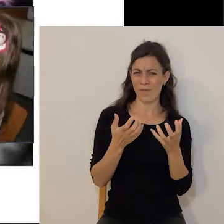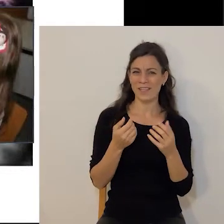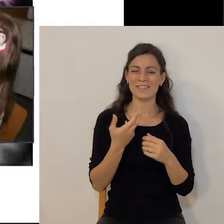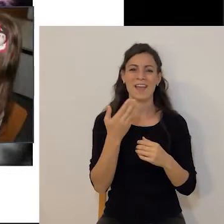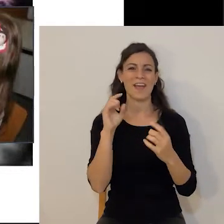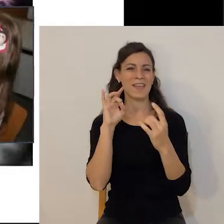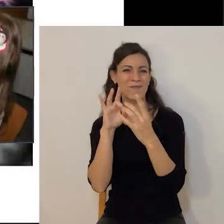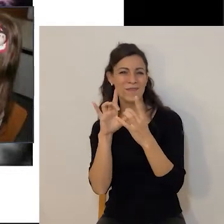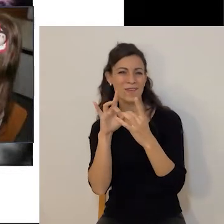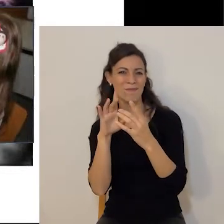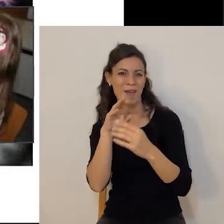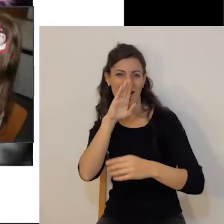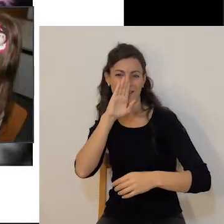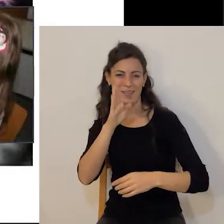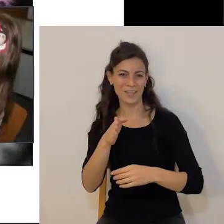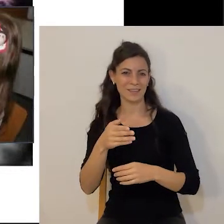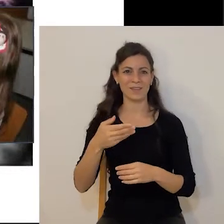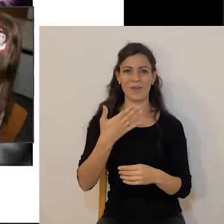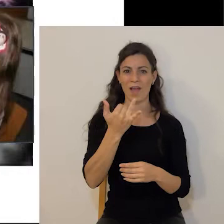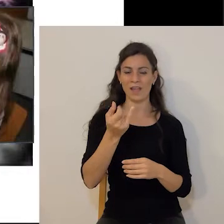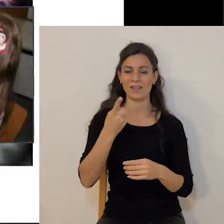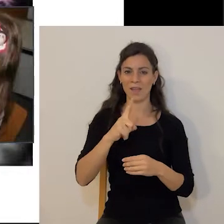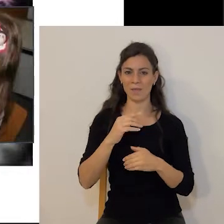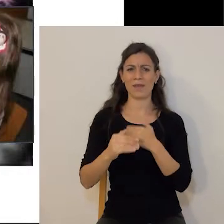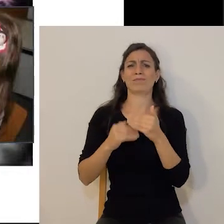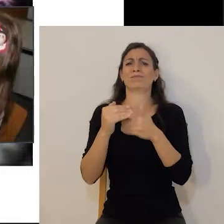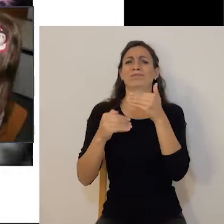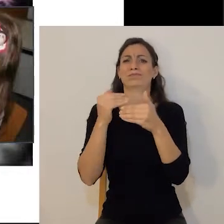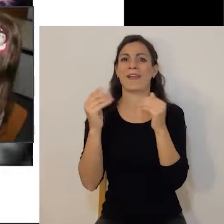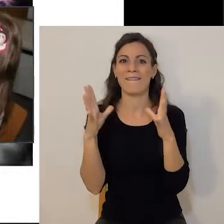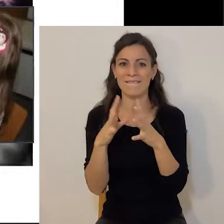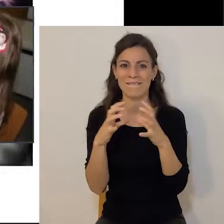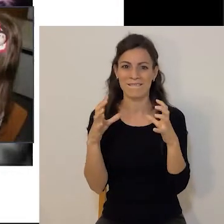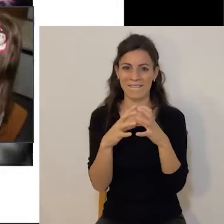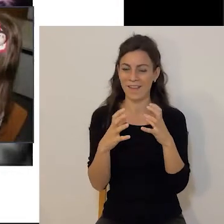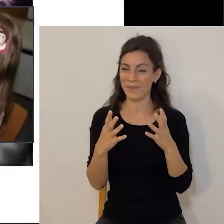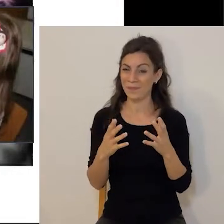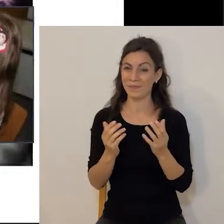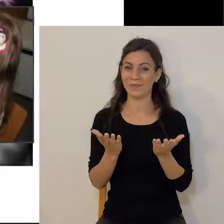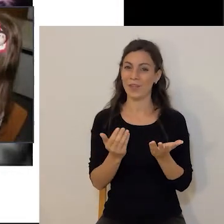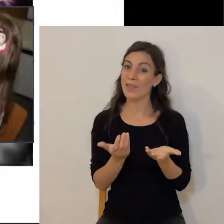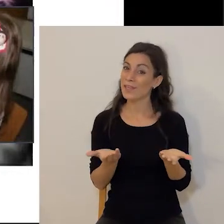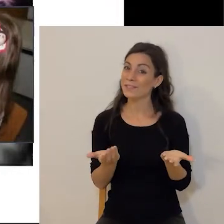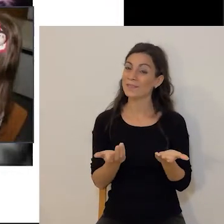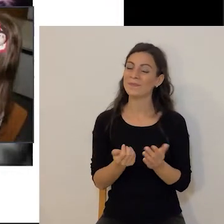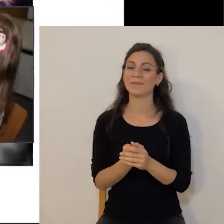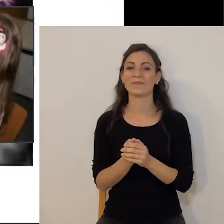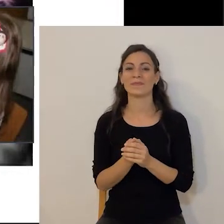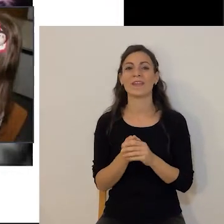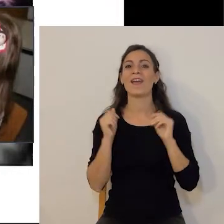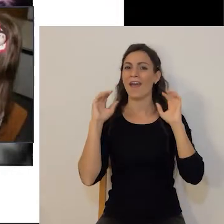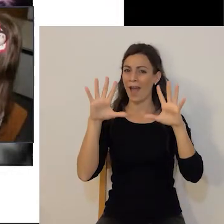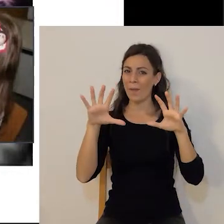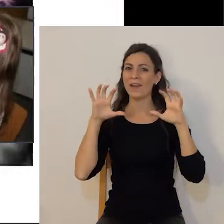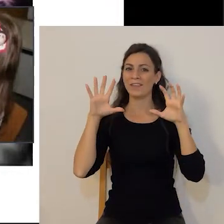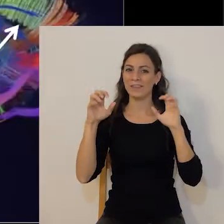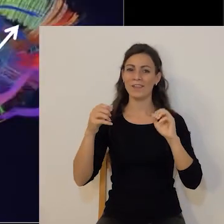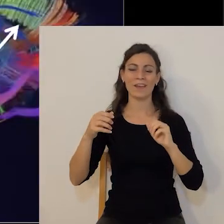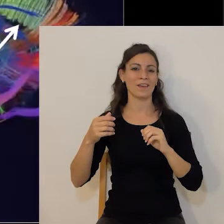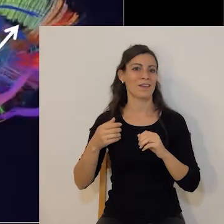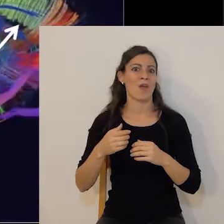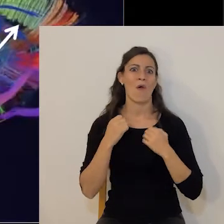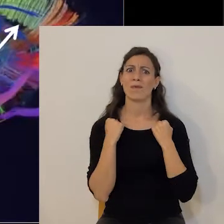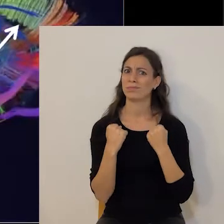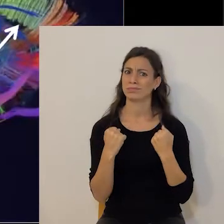feedback inmediato y hay un afán de superación, ¿no? Entonces, hay un aprendizaje muy